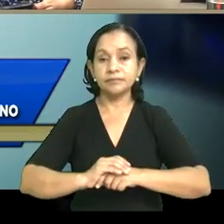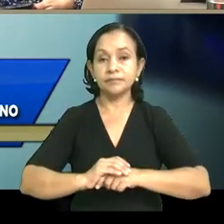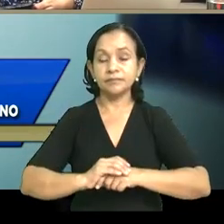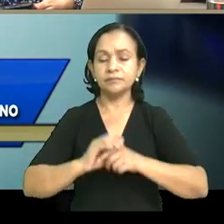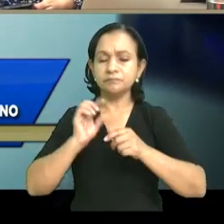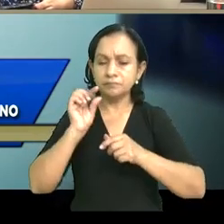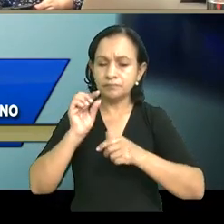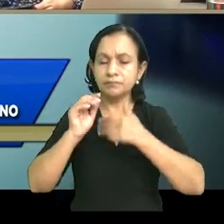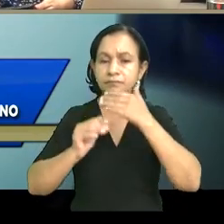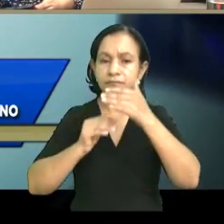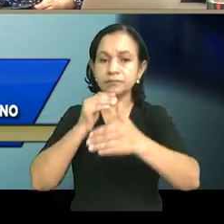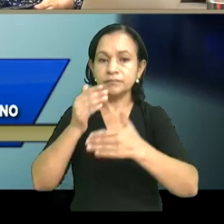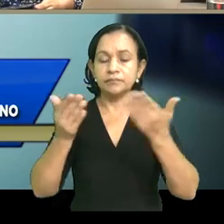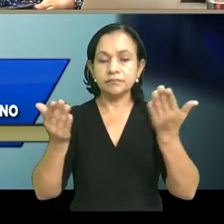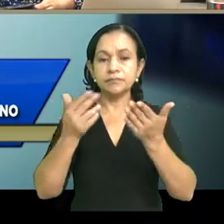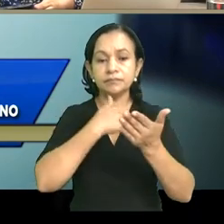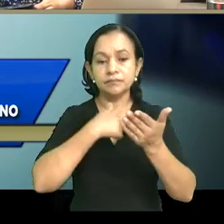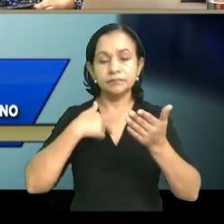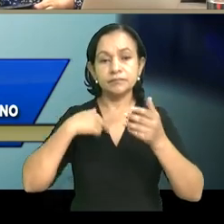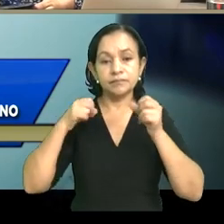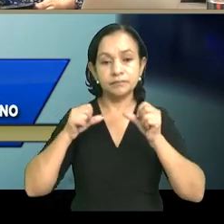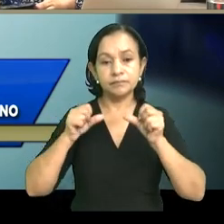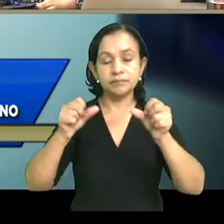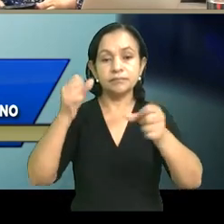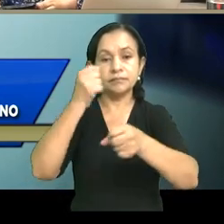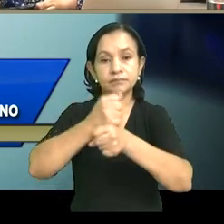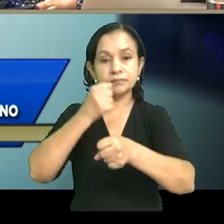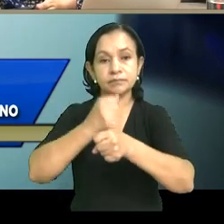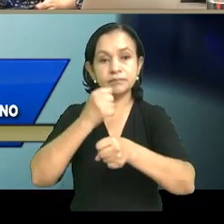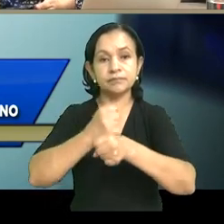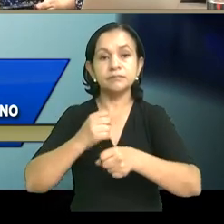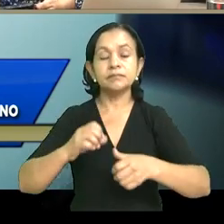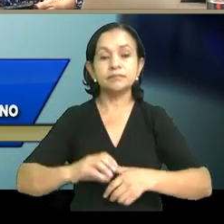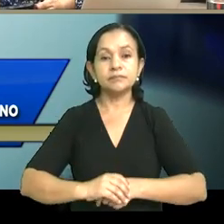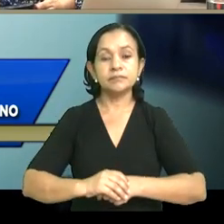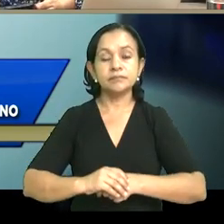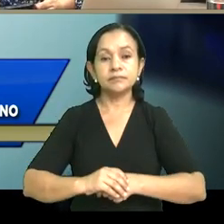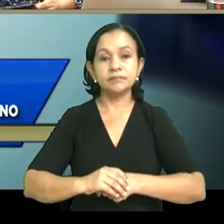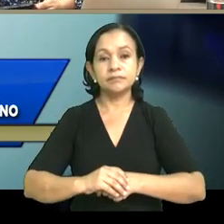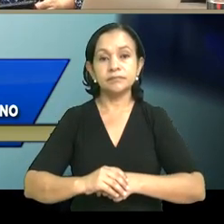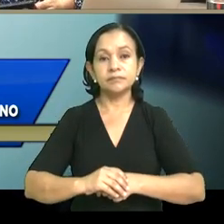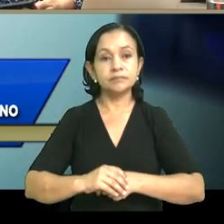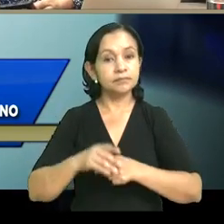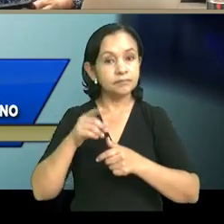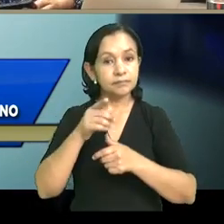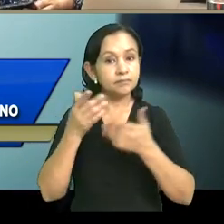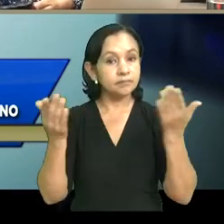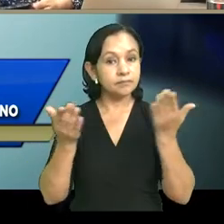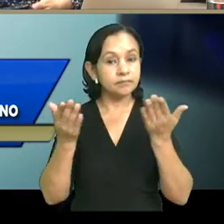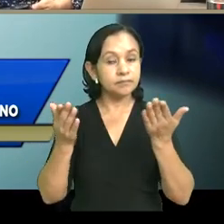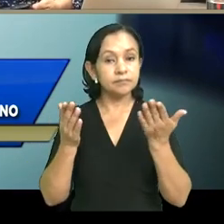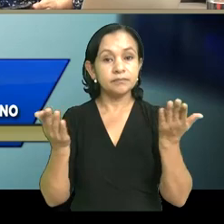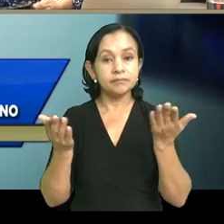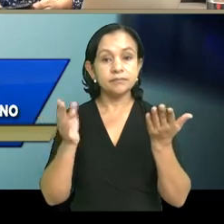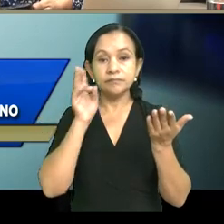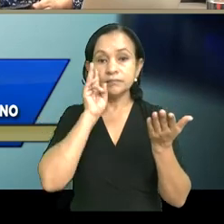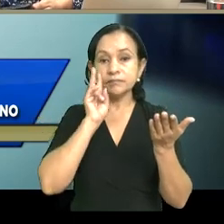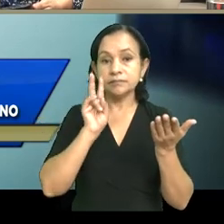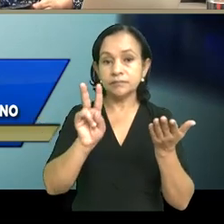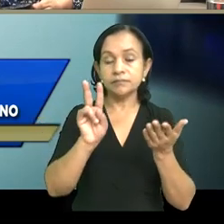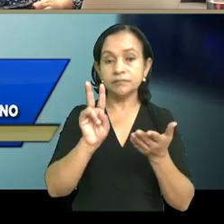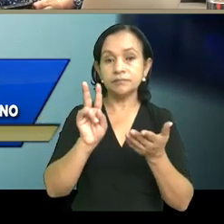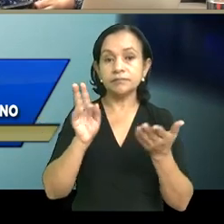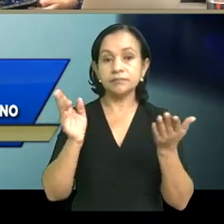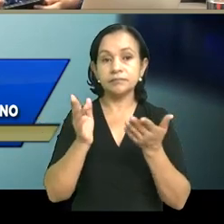poco a poco, pero sí se continúa trabajando sobre todo eso. A paso firme. Y pues de repente ahí están en